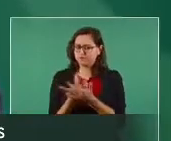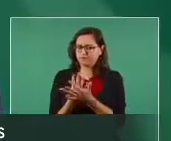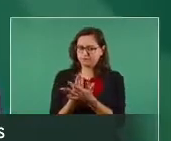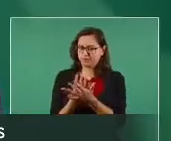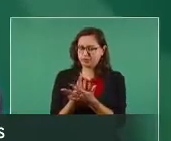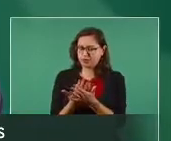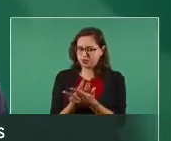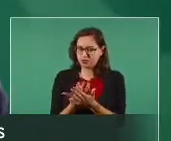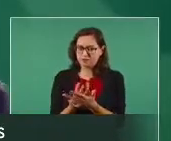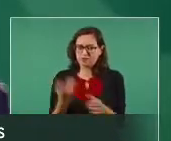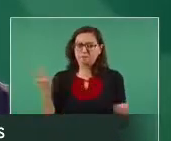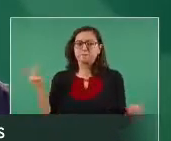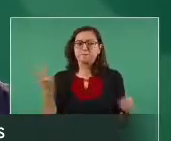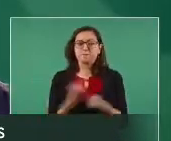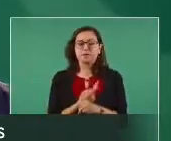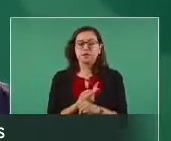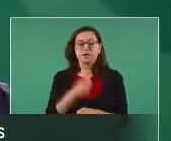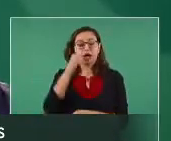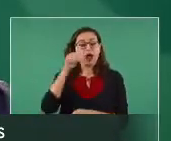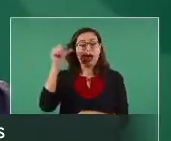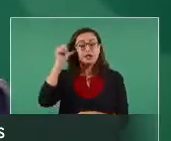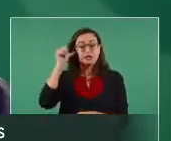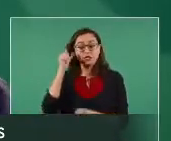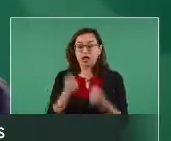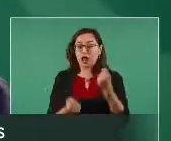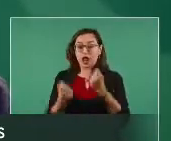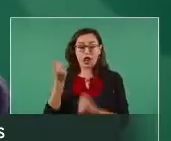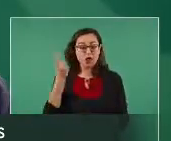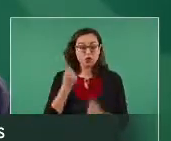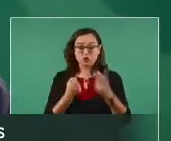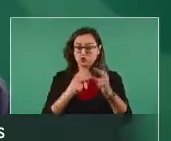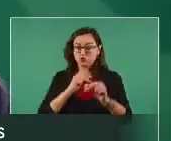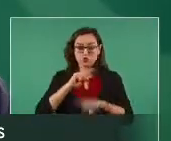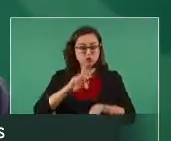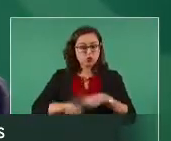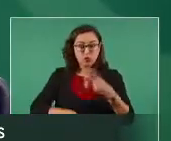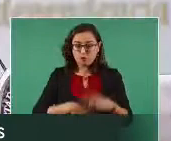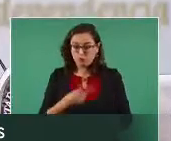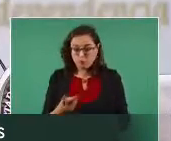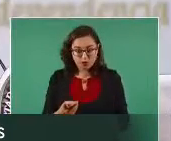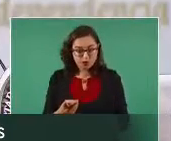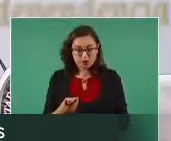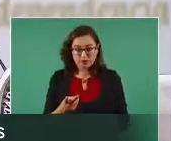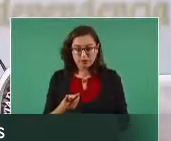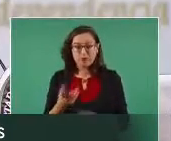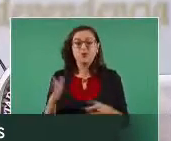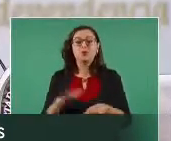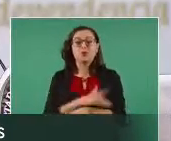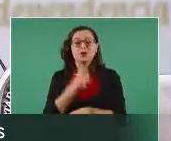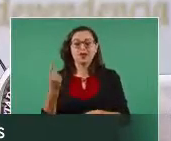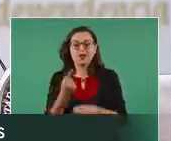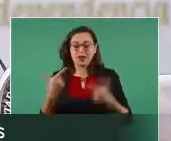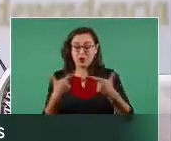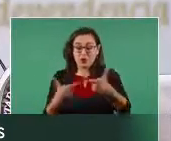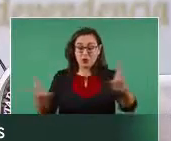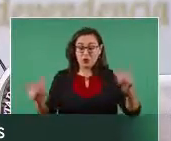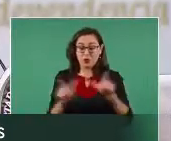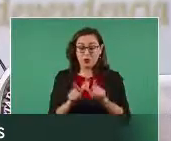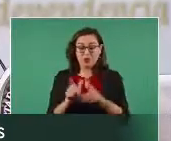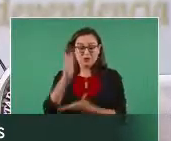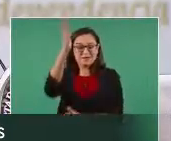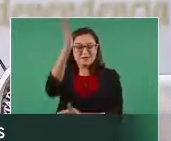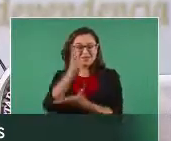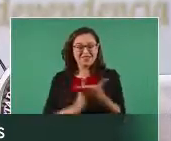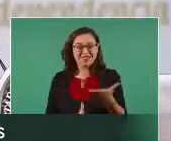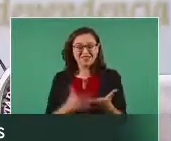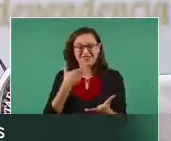adolescentes en 30 entidades, con excepción de Baja California Sur y Sinaloa, debido al huracán Nora. Con base en cifras preliminares,